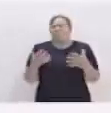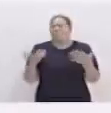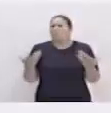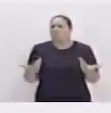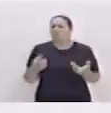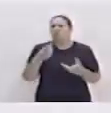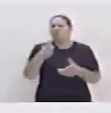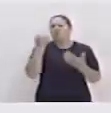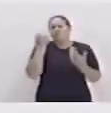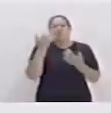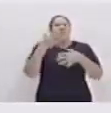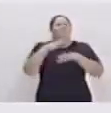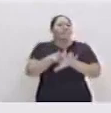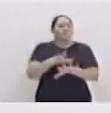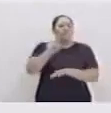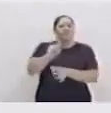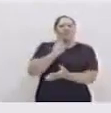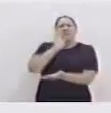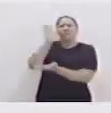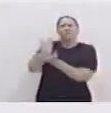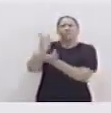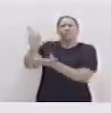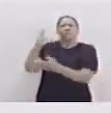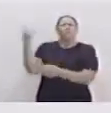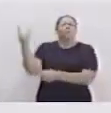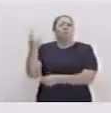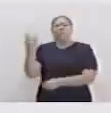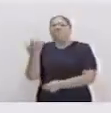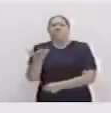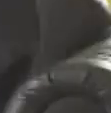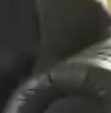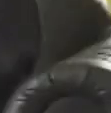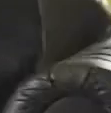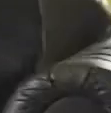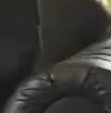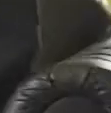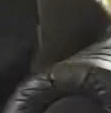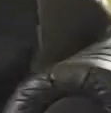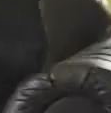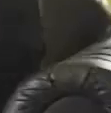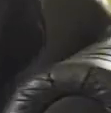¿Cómo fue tu integración en la universidad?